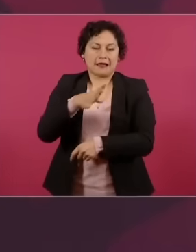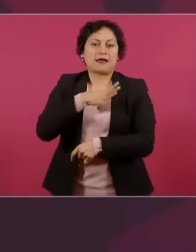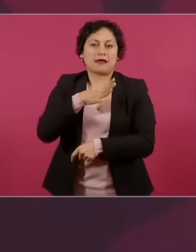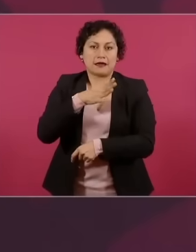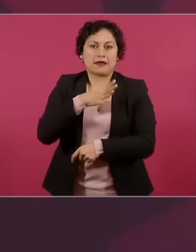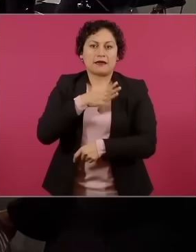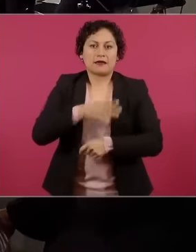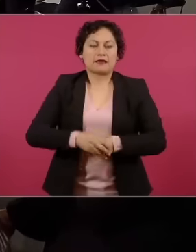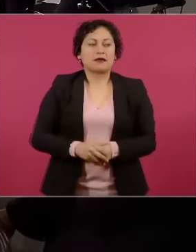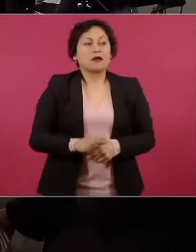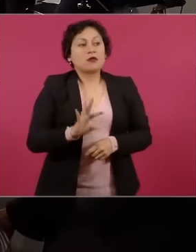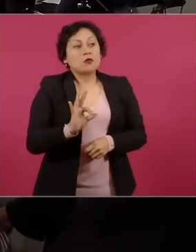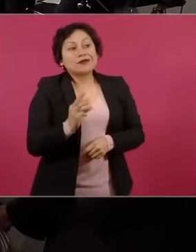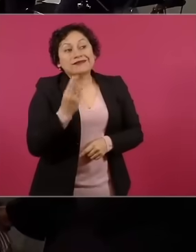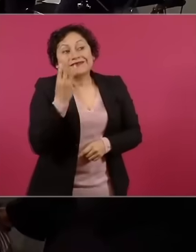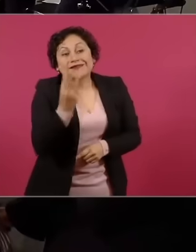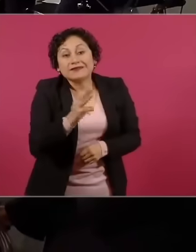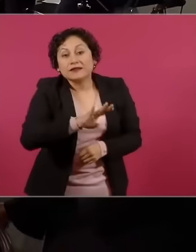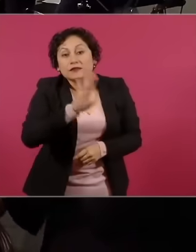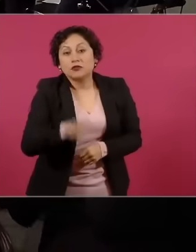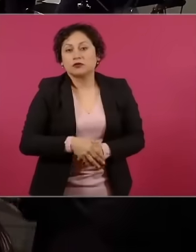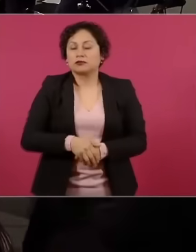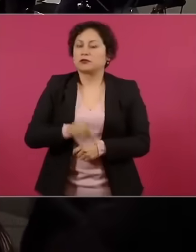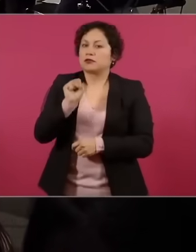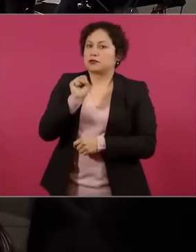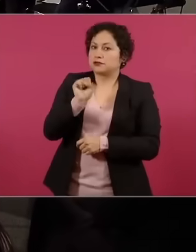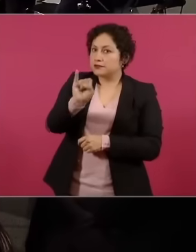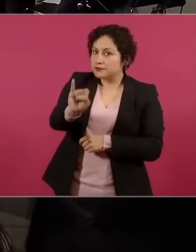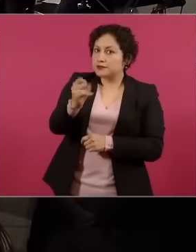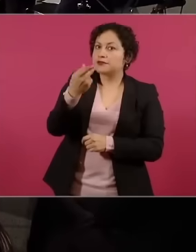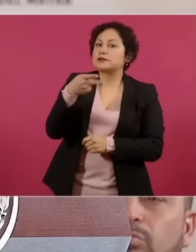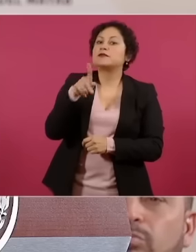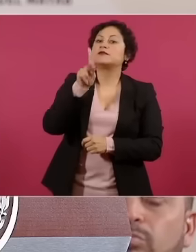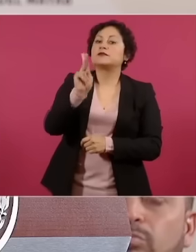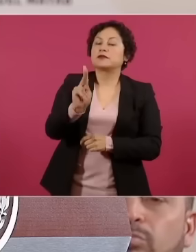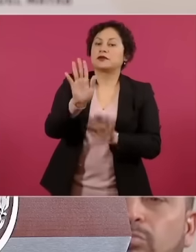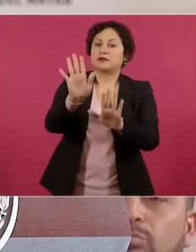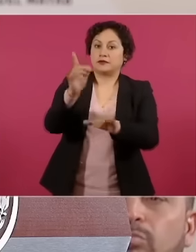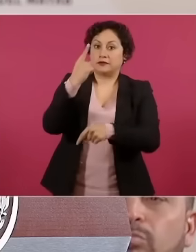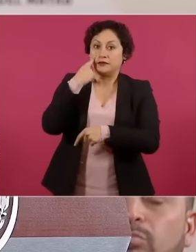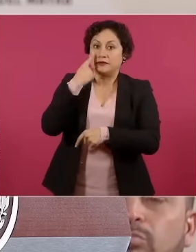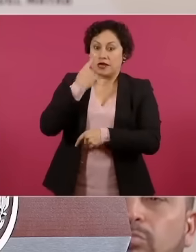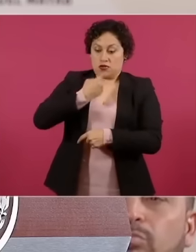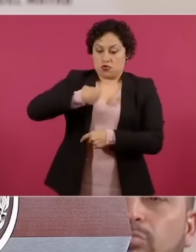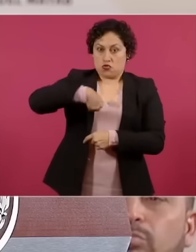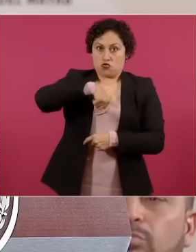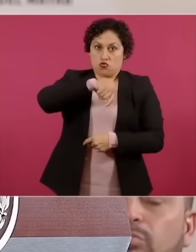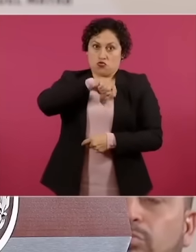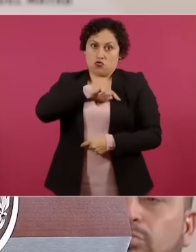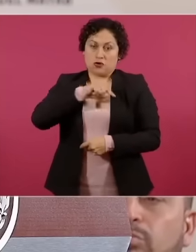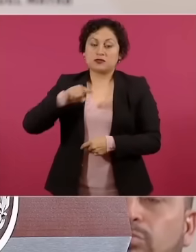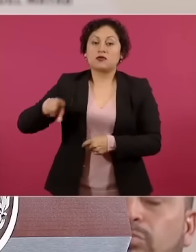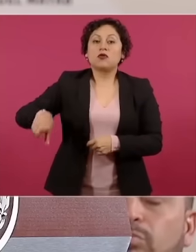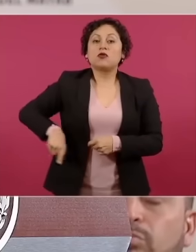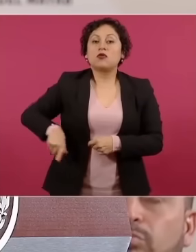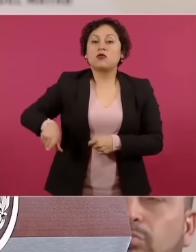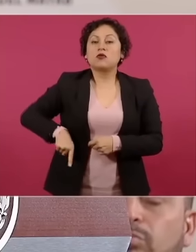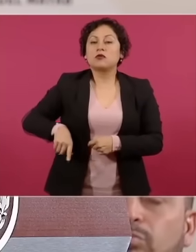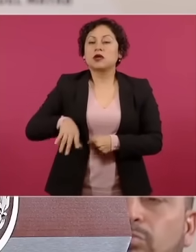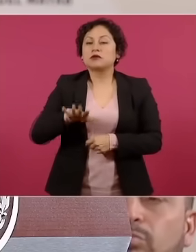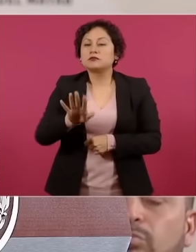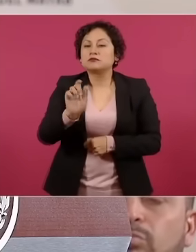Son 43 muertos. Sí, pero de los que corresponden a nuestro gobierno, te diría que un